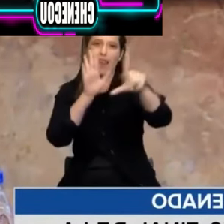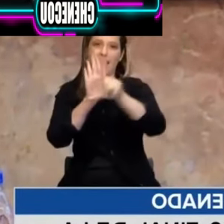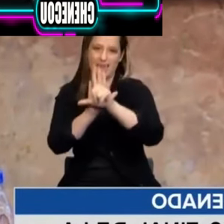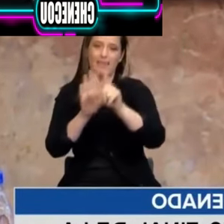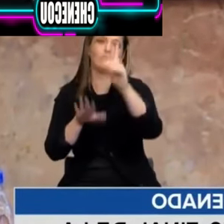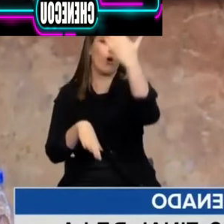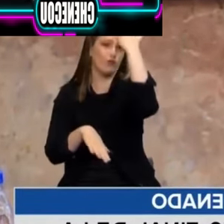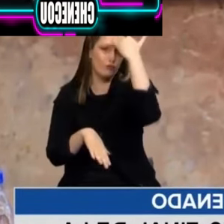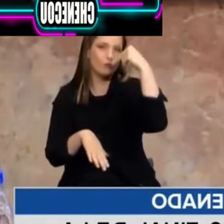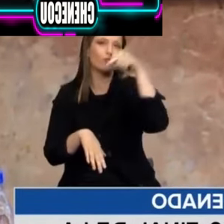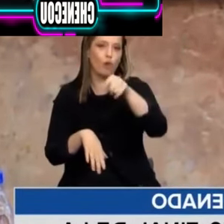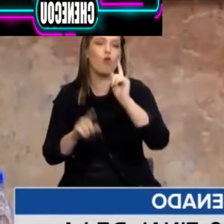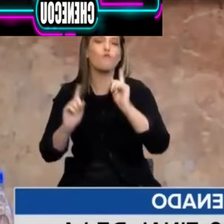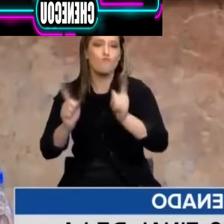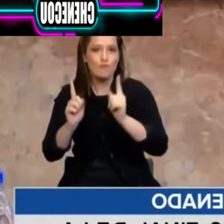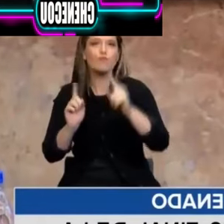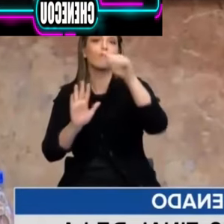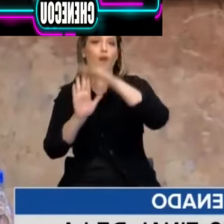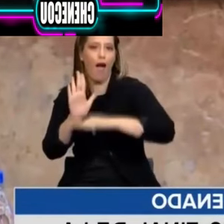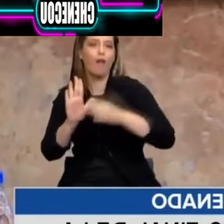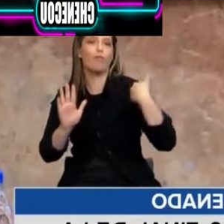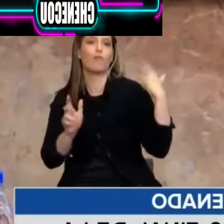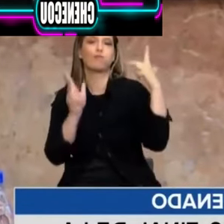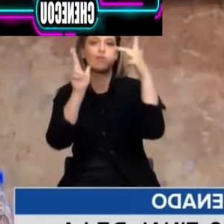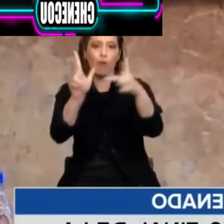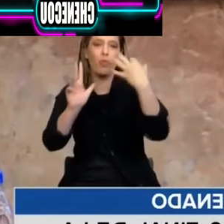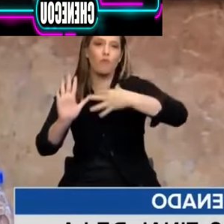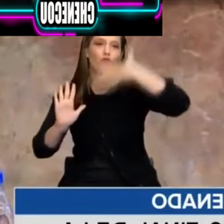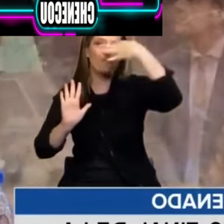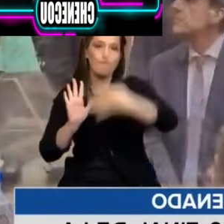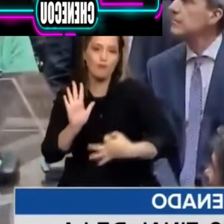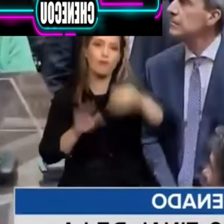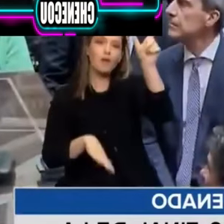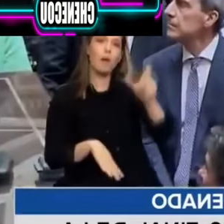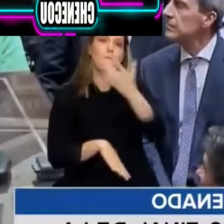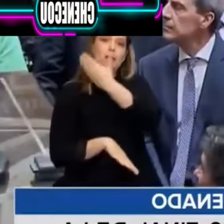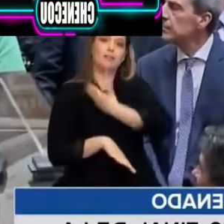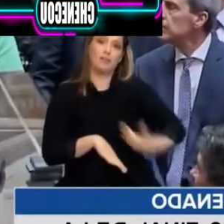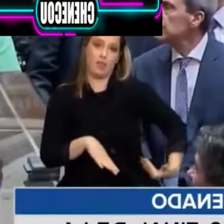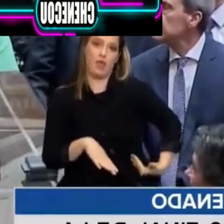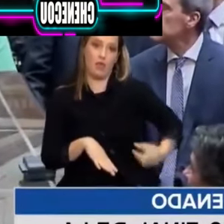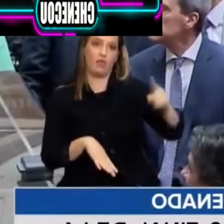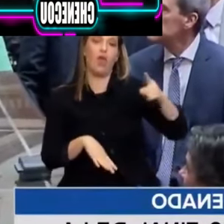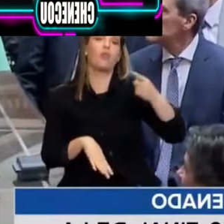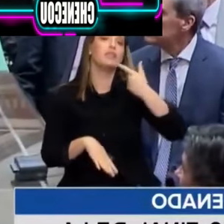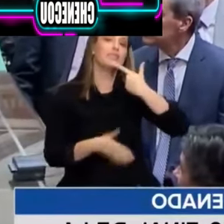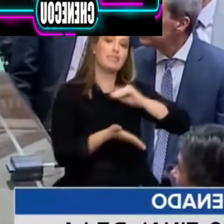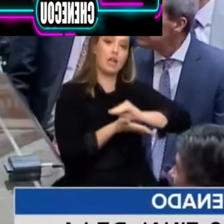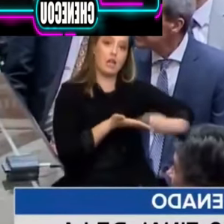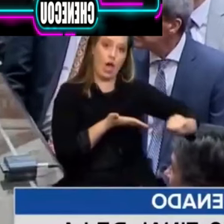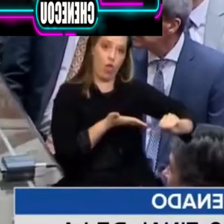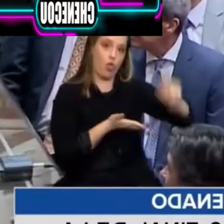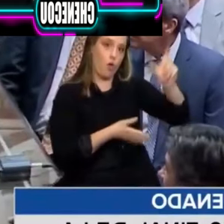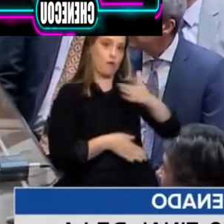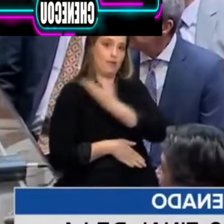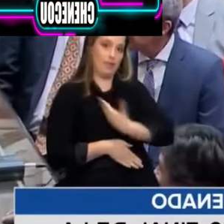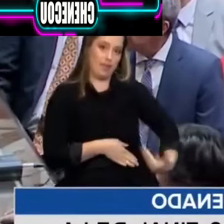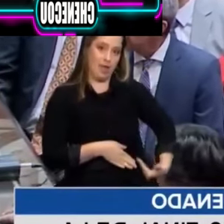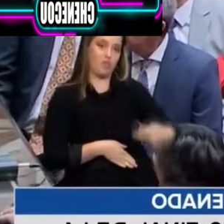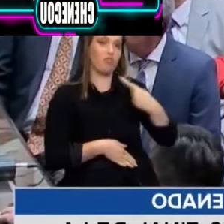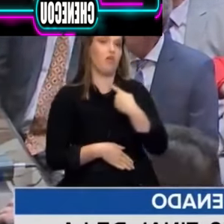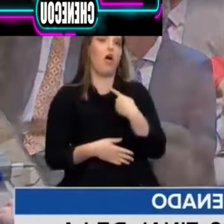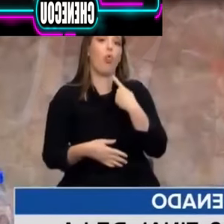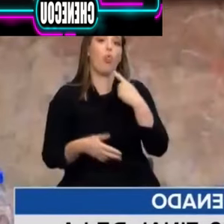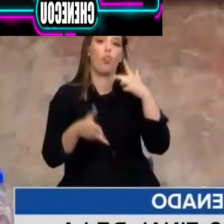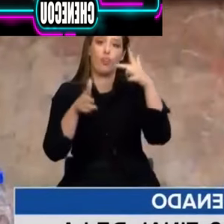dar cumplimiento a las prescripciones mencionadas. Por ello, la Presidenta del Honorable Senado de la Nación decreta,